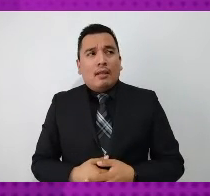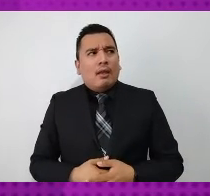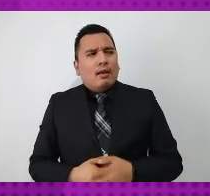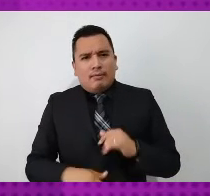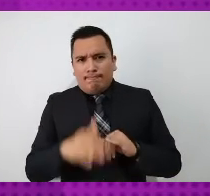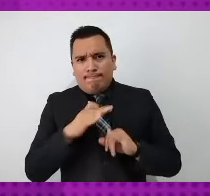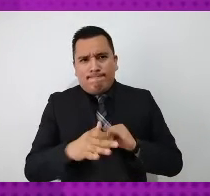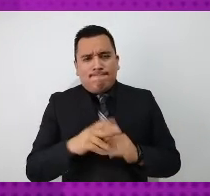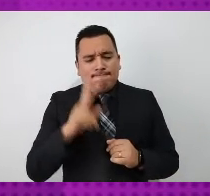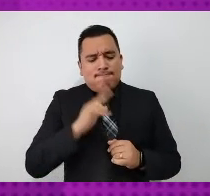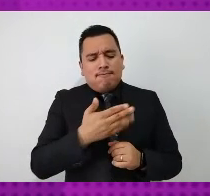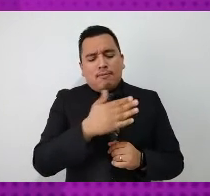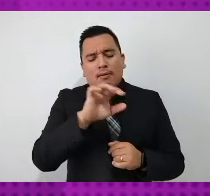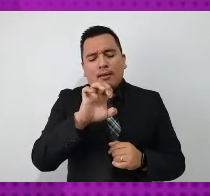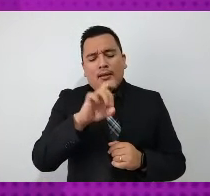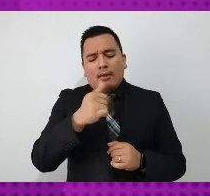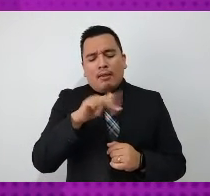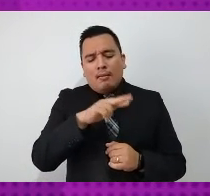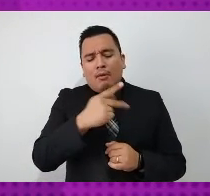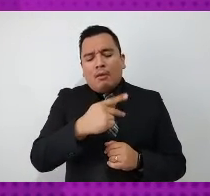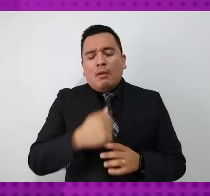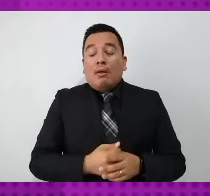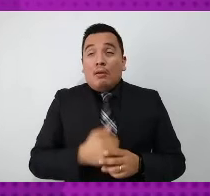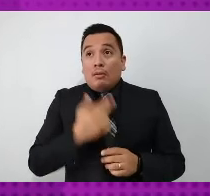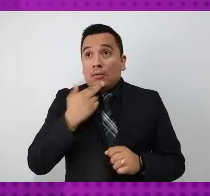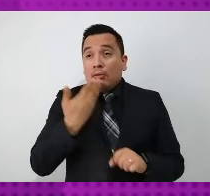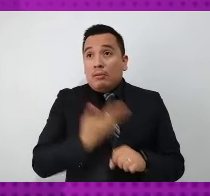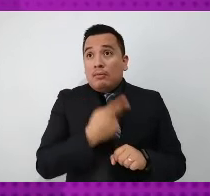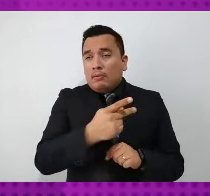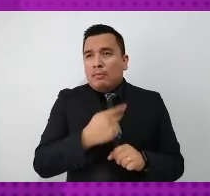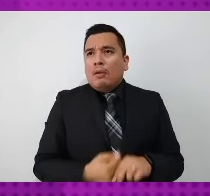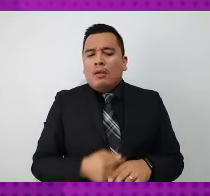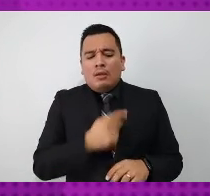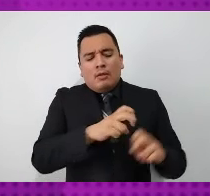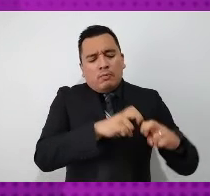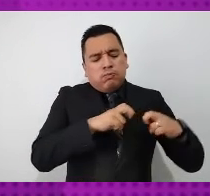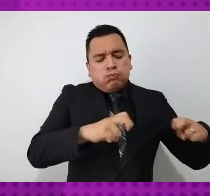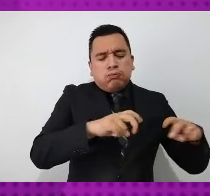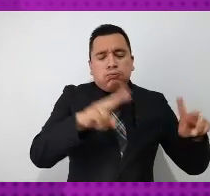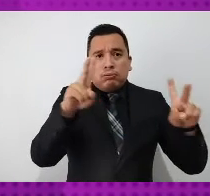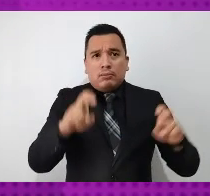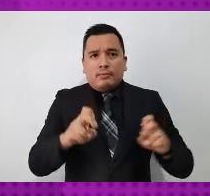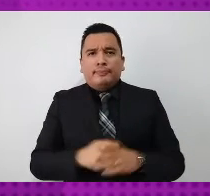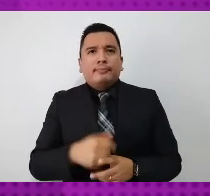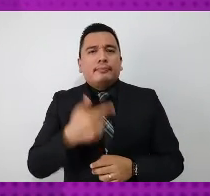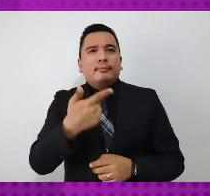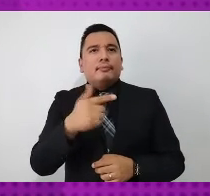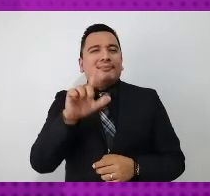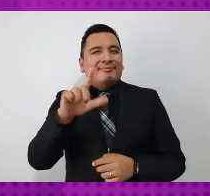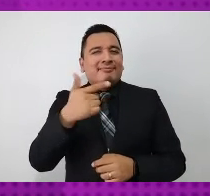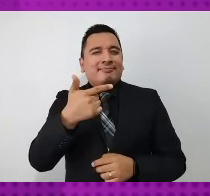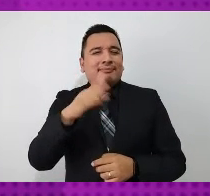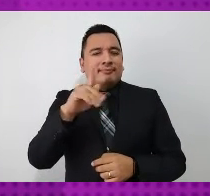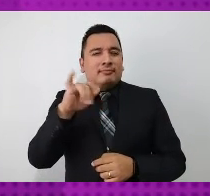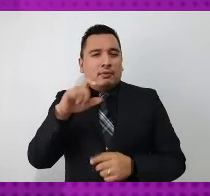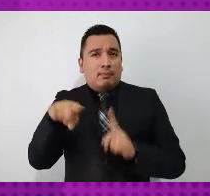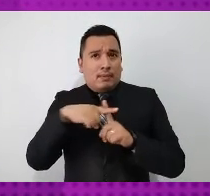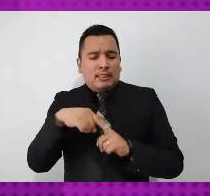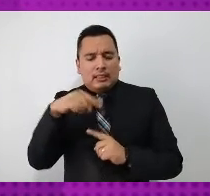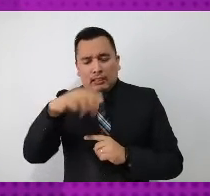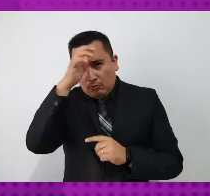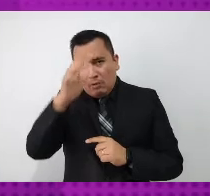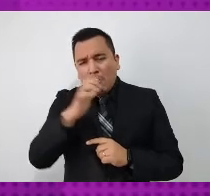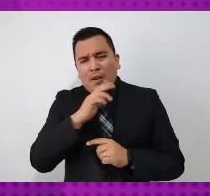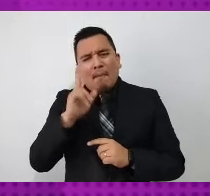estuviste siguiendo las mesas y participando de diversidad sexual en el foro para la inclusión de coahuila que nos puedes